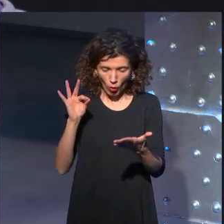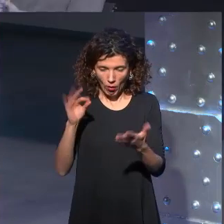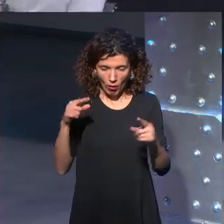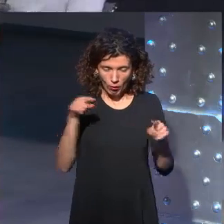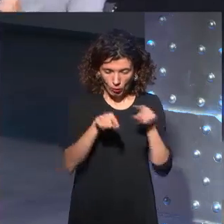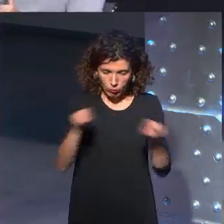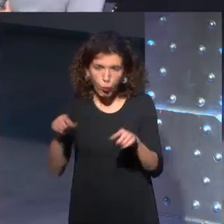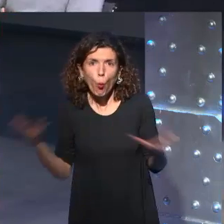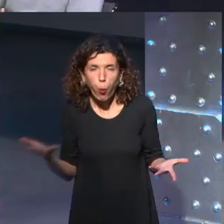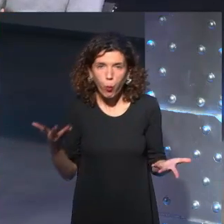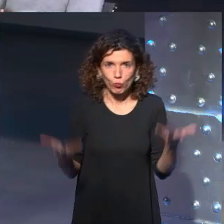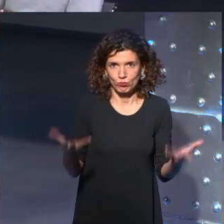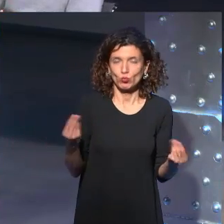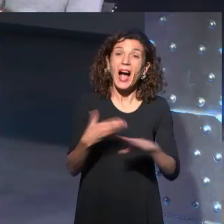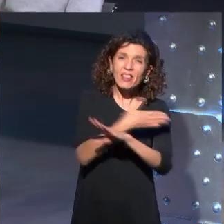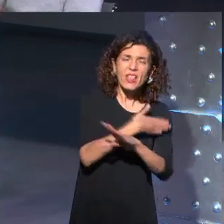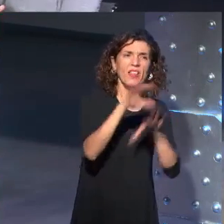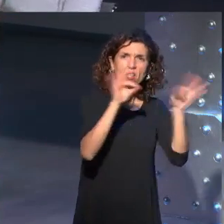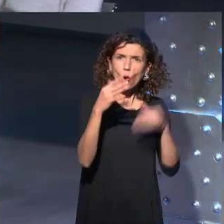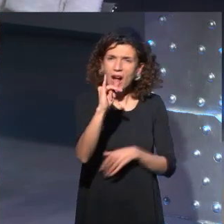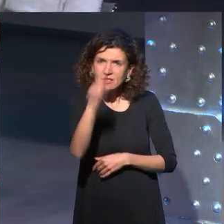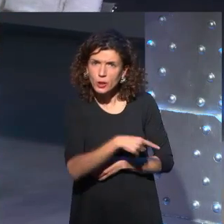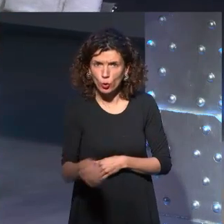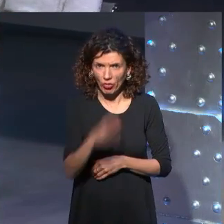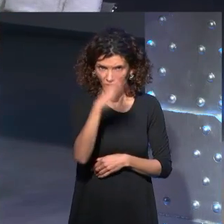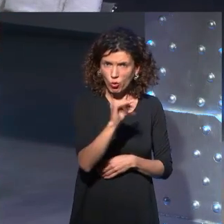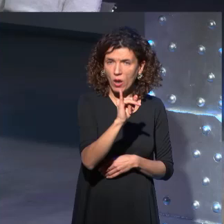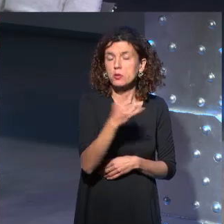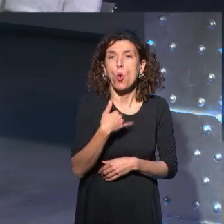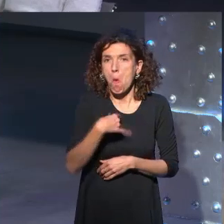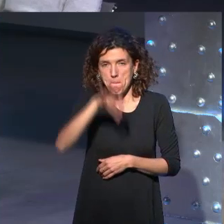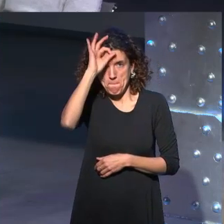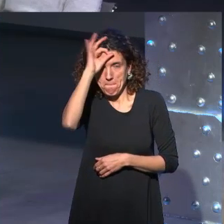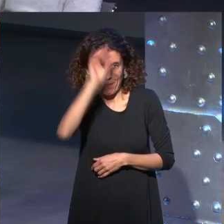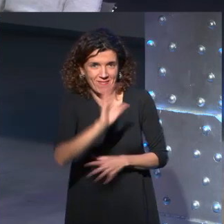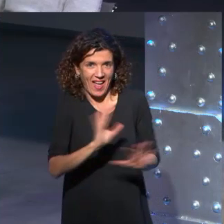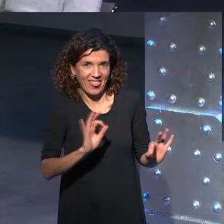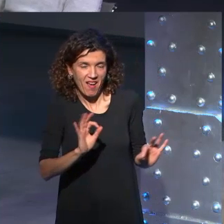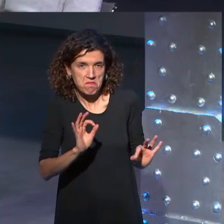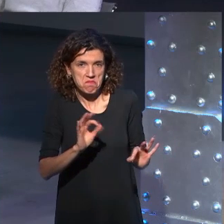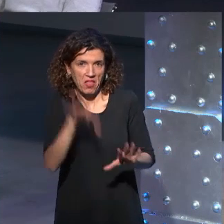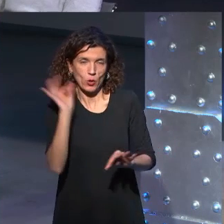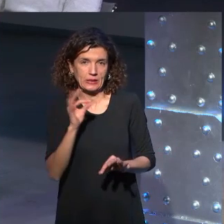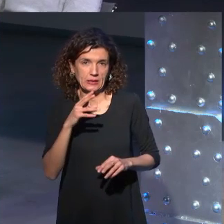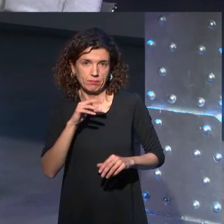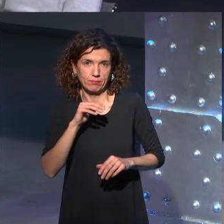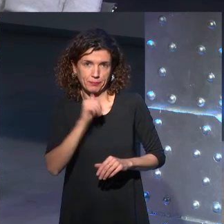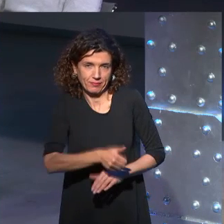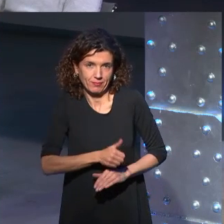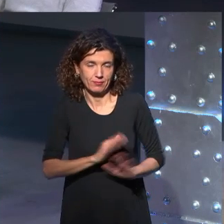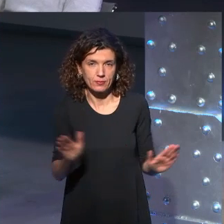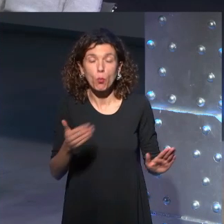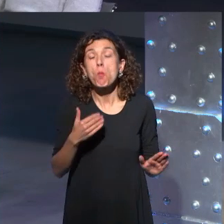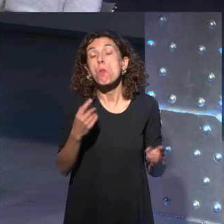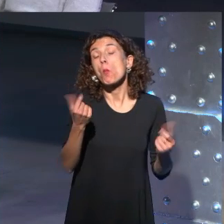¿Esa selección tú la tienes hecha de antes ya? No. No tengo idea de nada. Tengo, te digo, un poco de